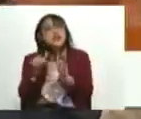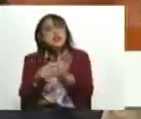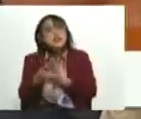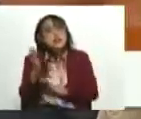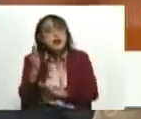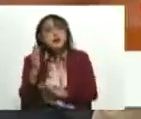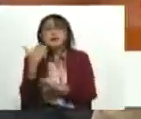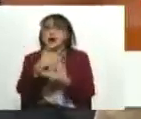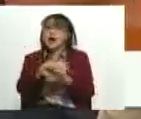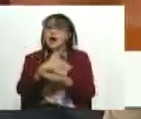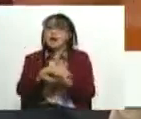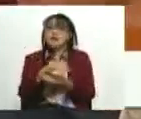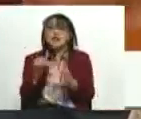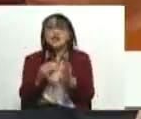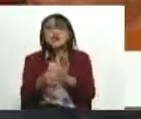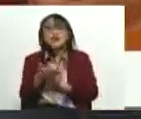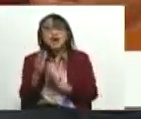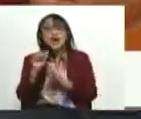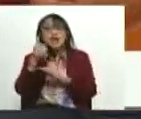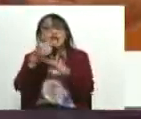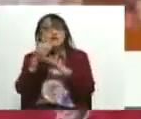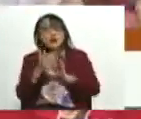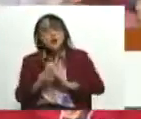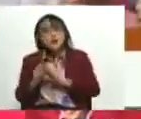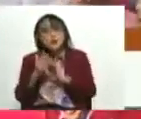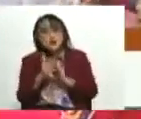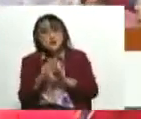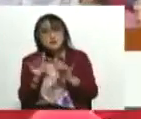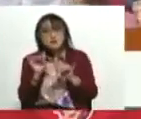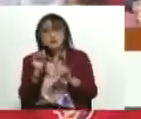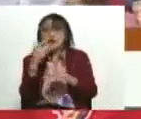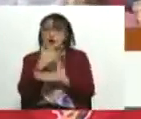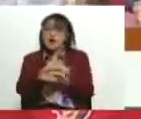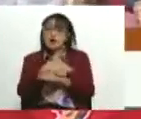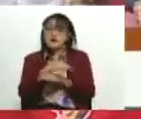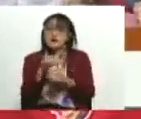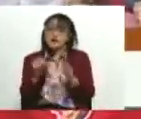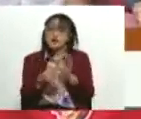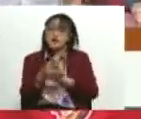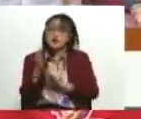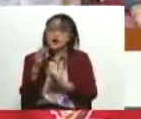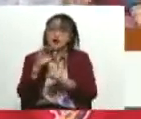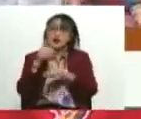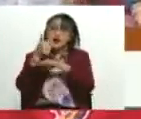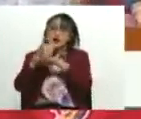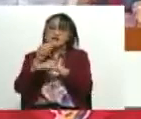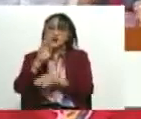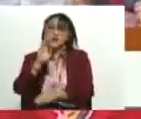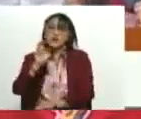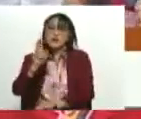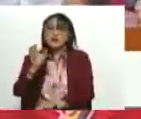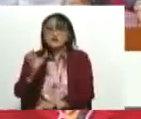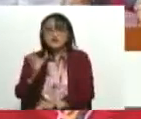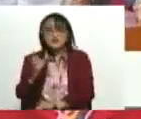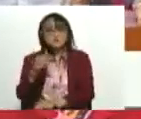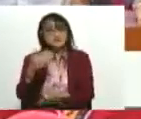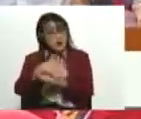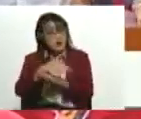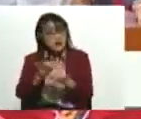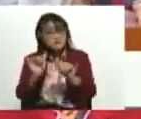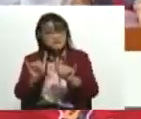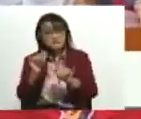Para la calle. ¿Para dónde va un jefe de comunidad? Para la calle. ¿Para dónde va un jefe de VC? Para la calle, para la